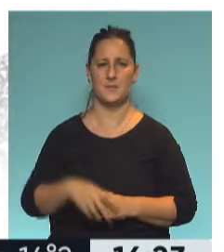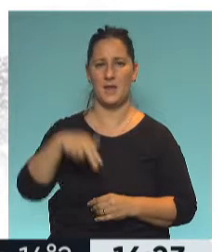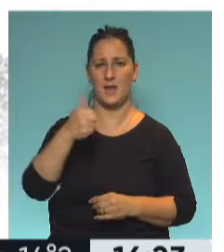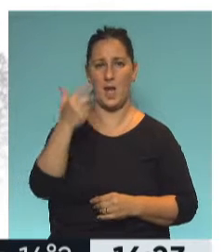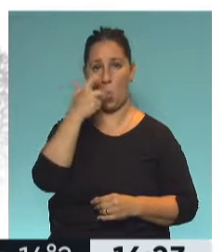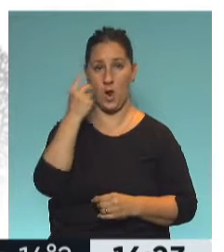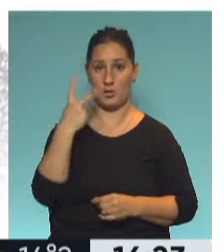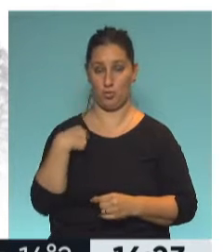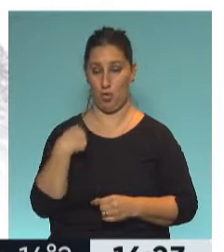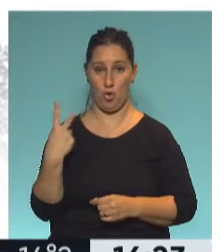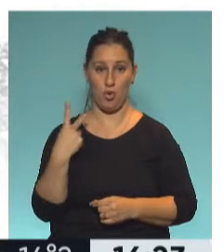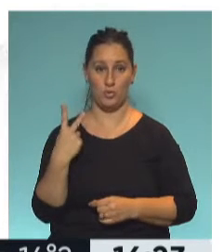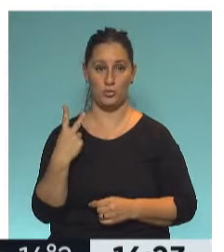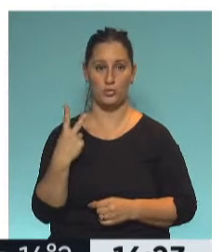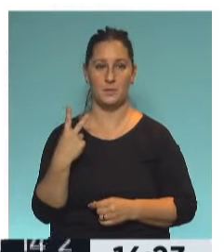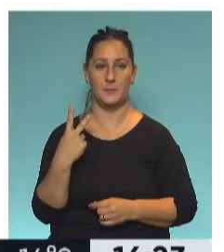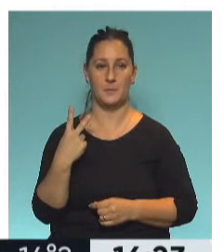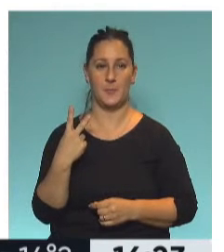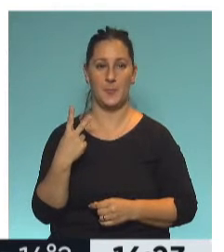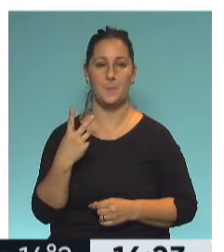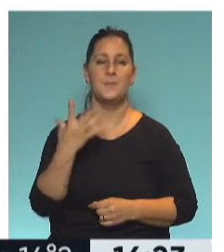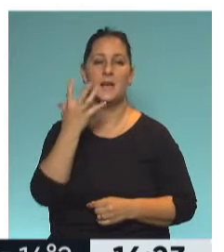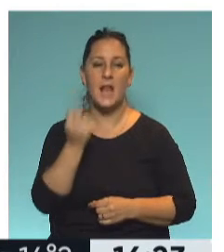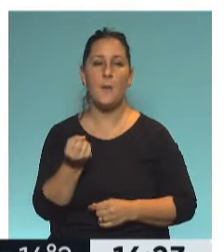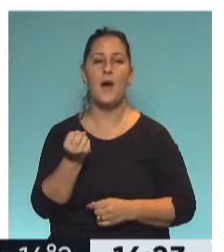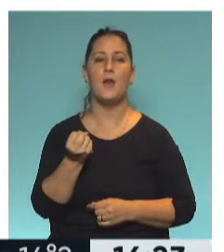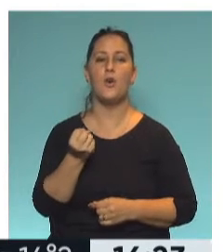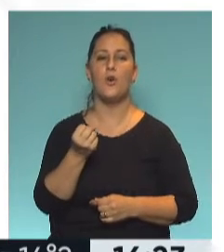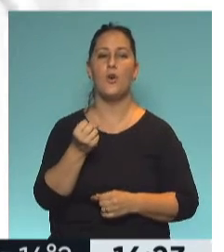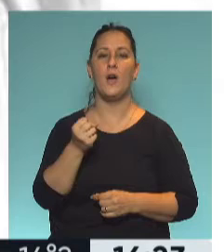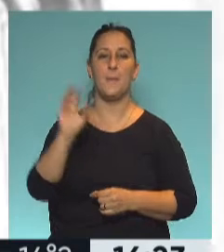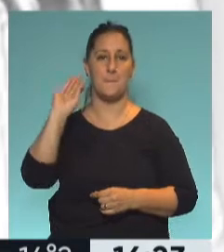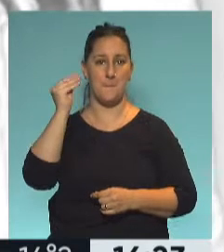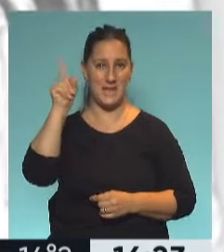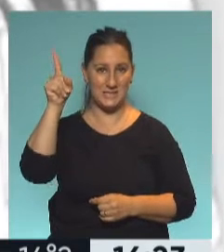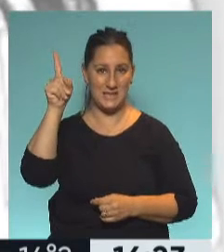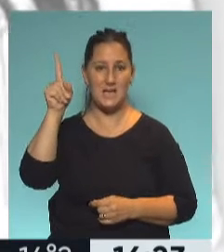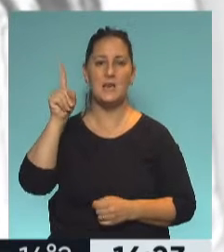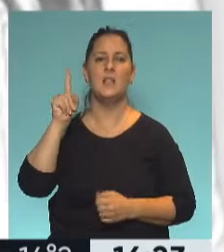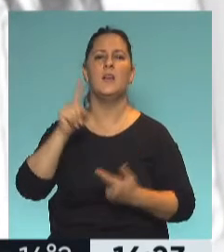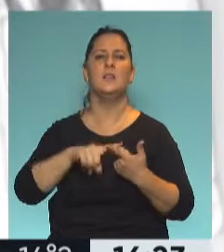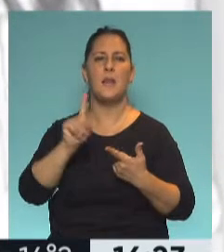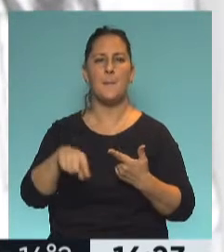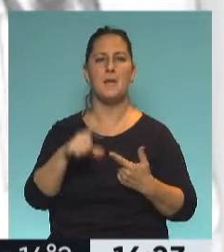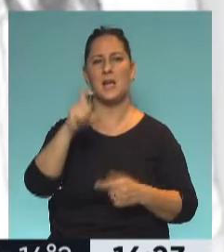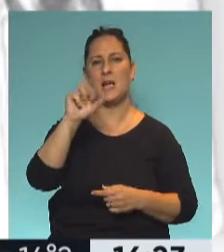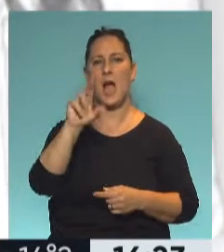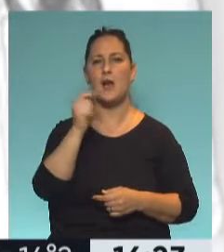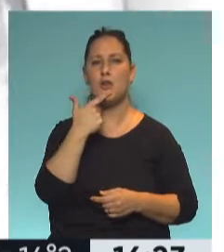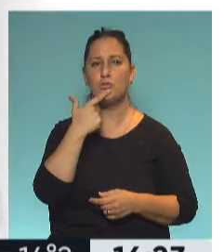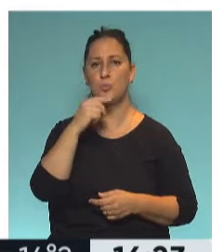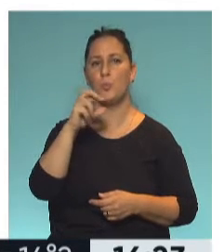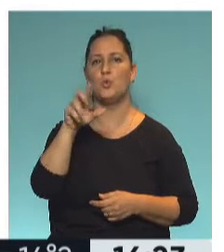yo primero, sí, y claro. Después grabaron las bases en Río Janeiro y después aquí grabó Carlos del Puerto